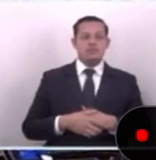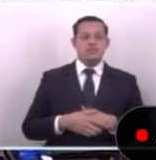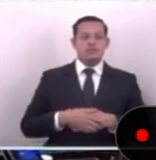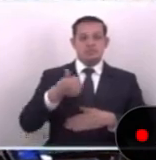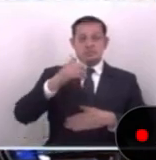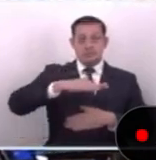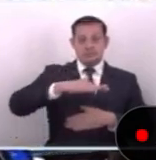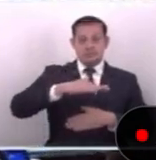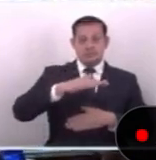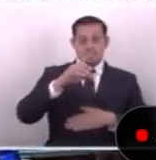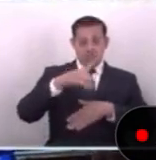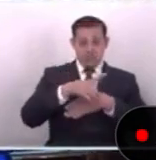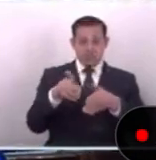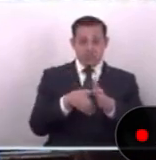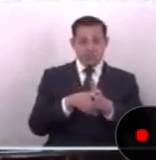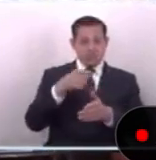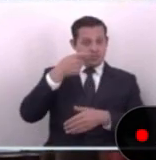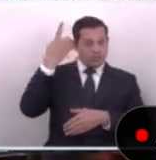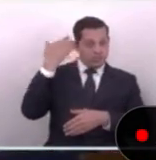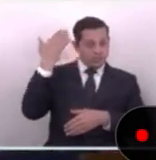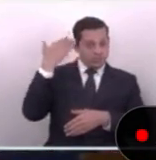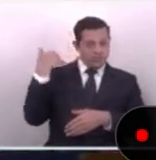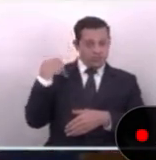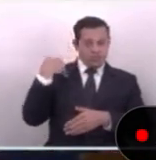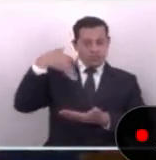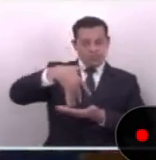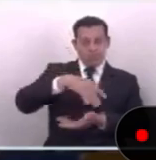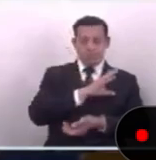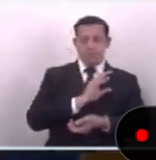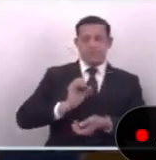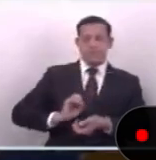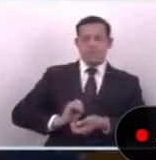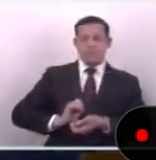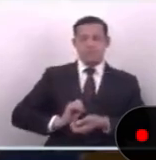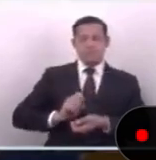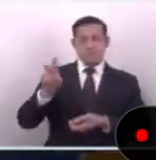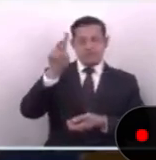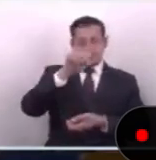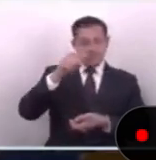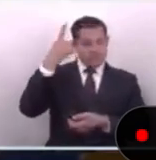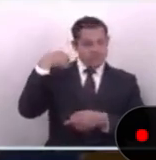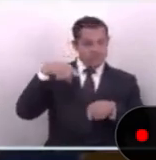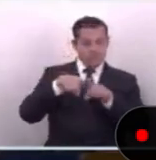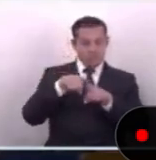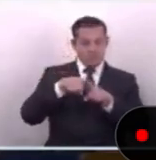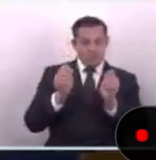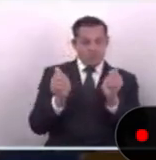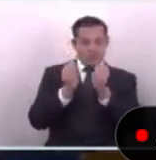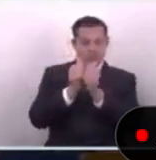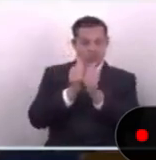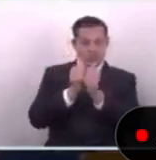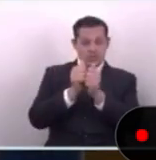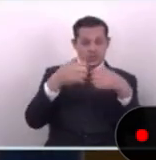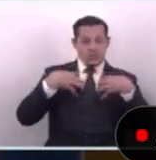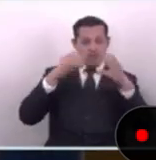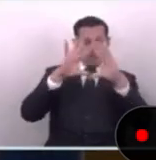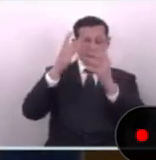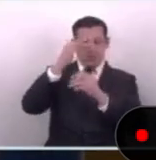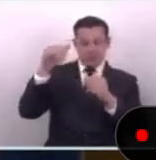Buenas tardes colegas diputados diputadas pueblo salvadoreño amigos de la diáspora que nos acompañan en este salón